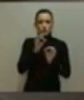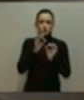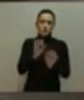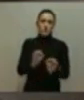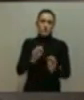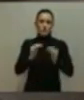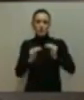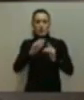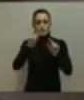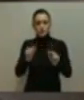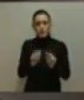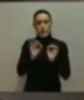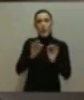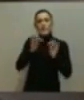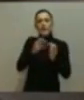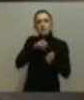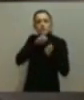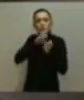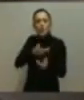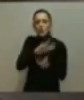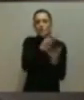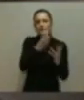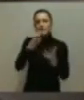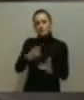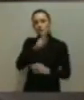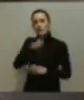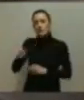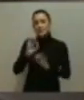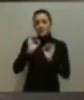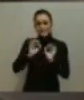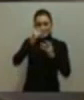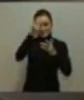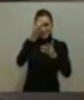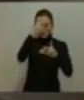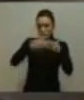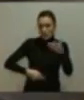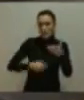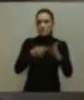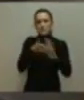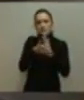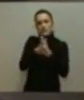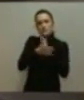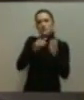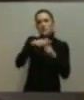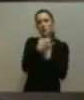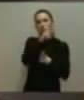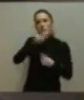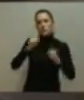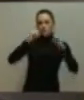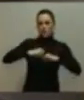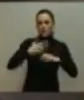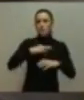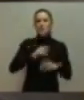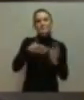se tiene todavía que comunicar a más de 2.000 personas. Estas tres noticias, de alguna manera, describen la situación de la gente mayor bien como un lastre, bien